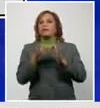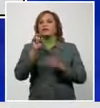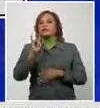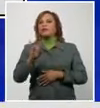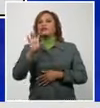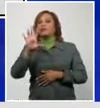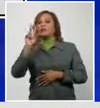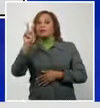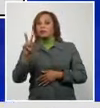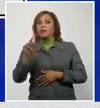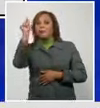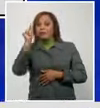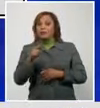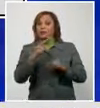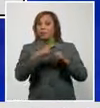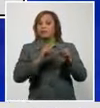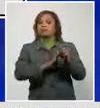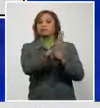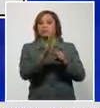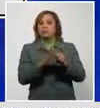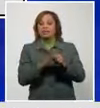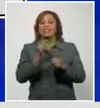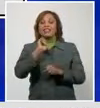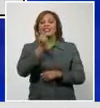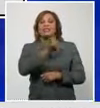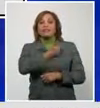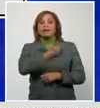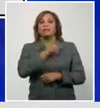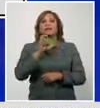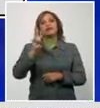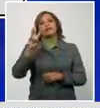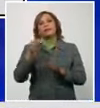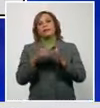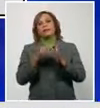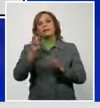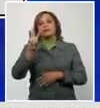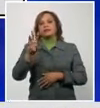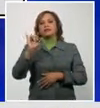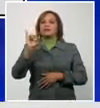2.952 y diciembre, que fue el más alto de toda la pandemia, 3.675.